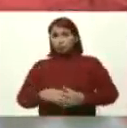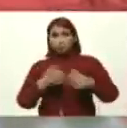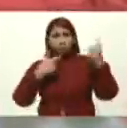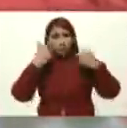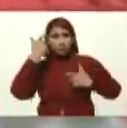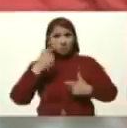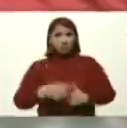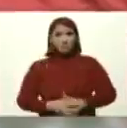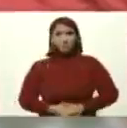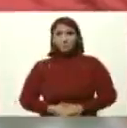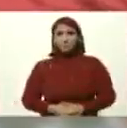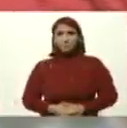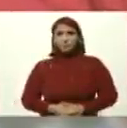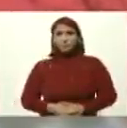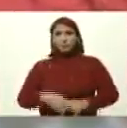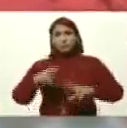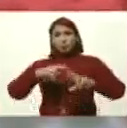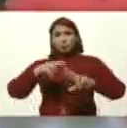Chávez en Trujillo,